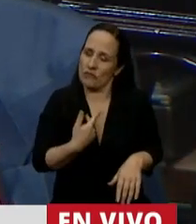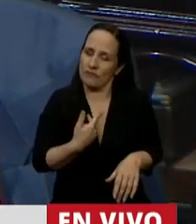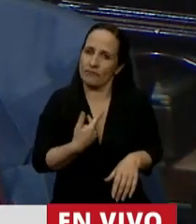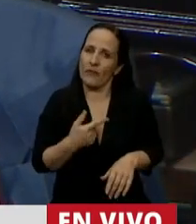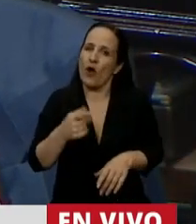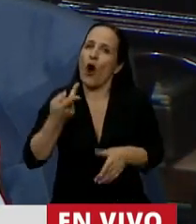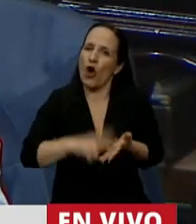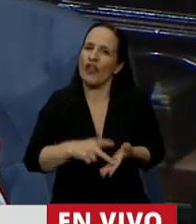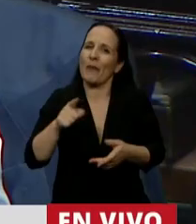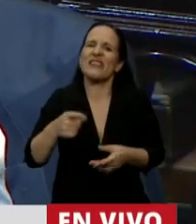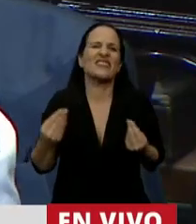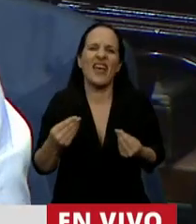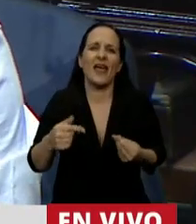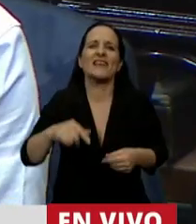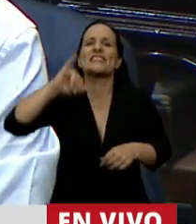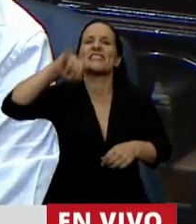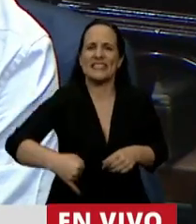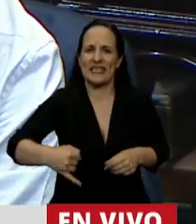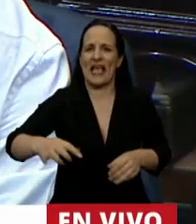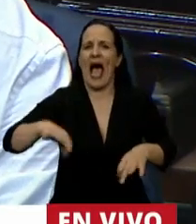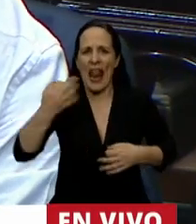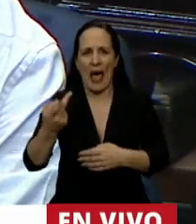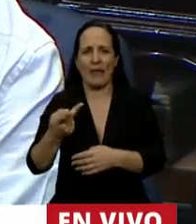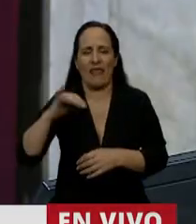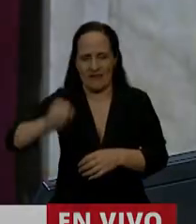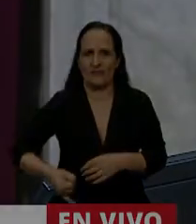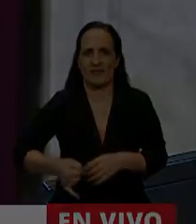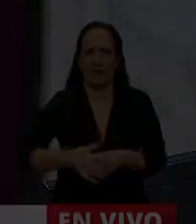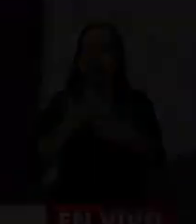sí a la vida. Muchas gracias. Gracias, diputado Maquieira.